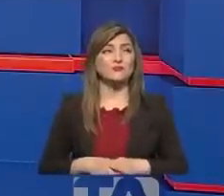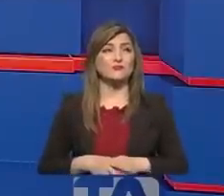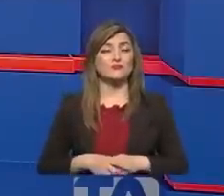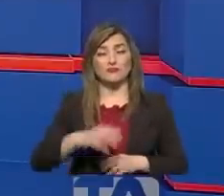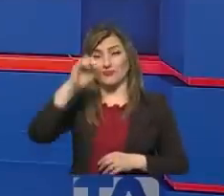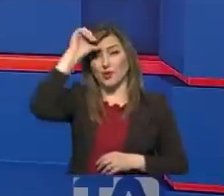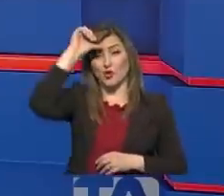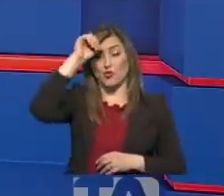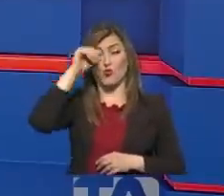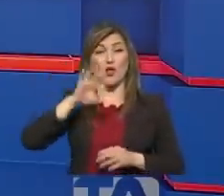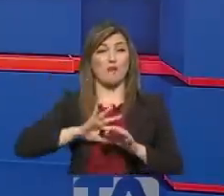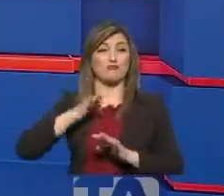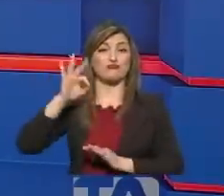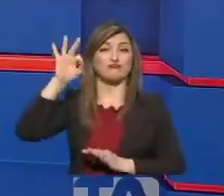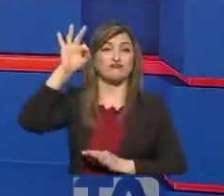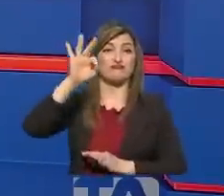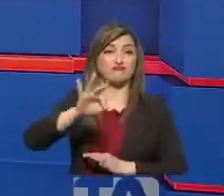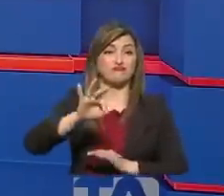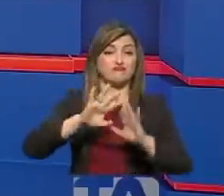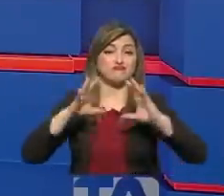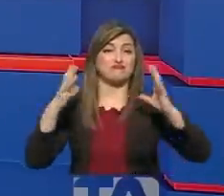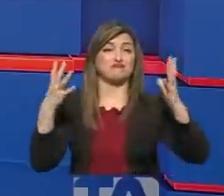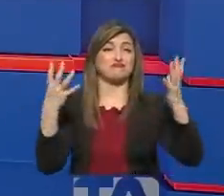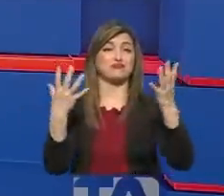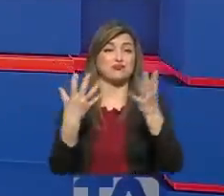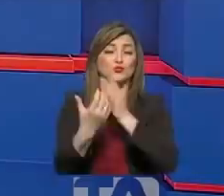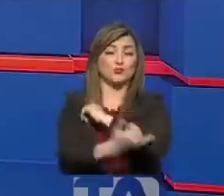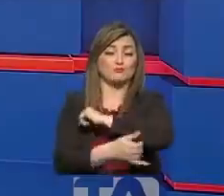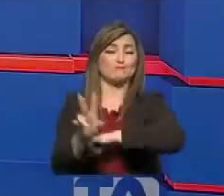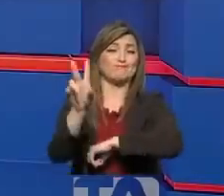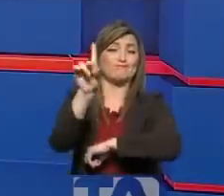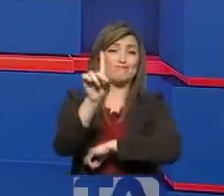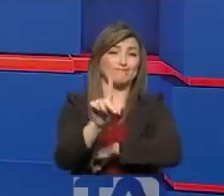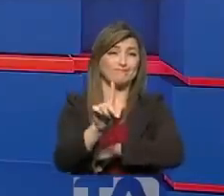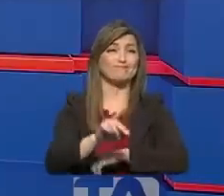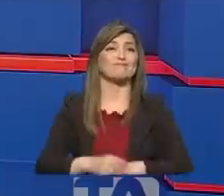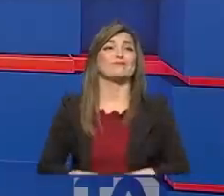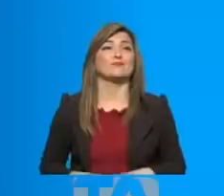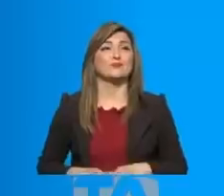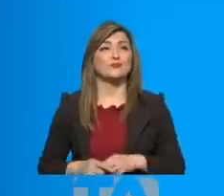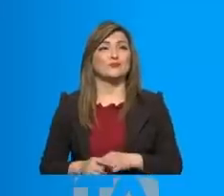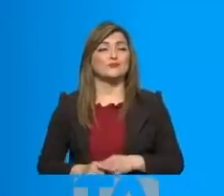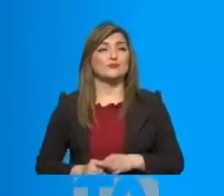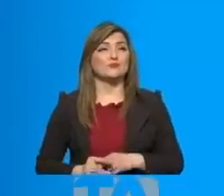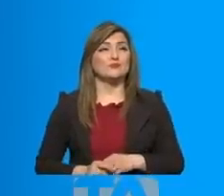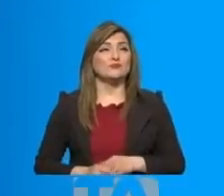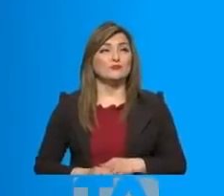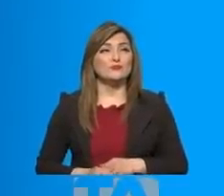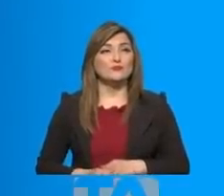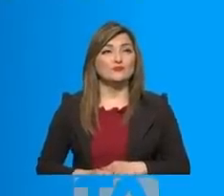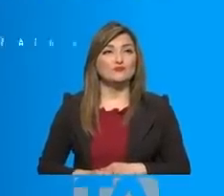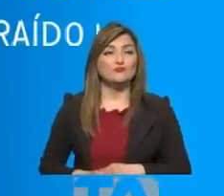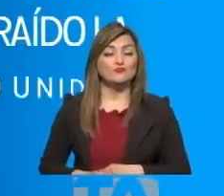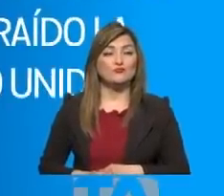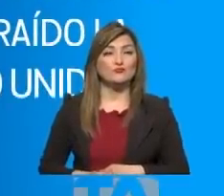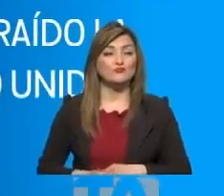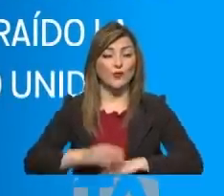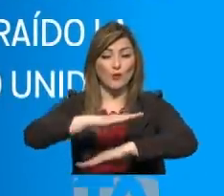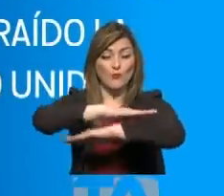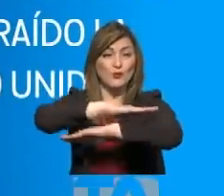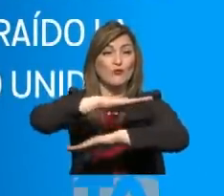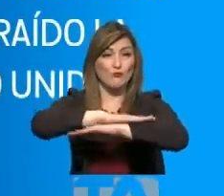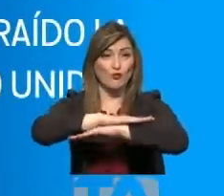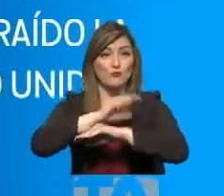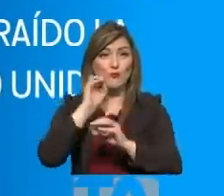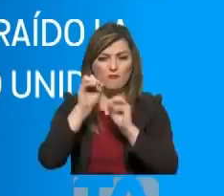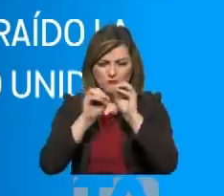en 21 países, y esto de aquí se lo ha subido a una plataforma que se llama GSA, que básicamente recolecta todos los genomas